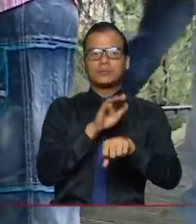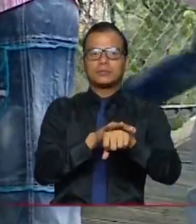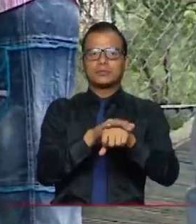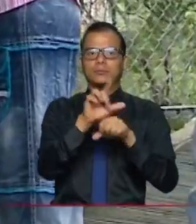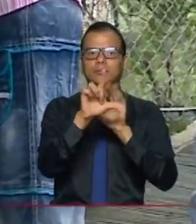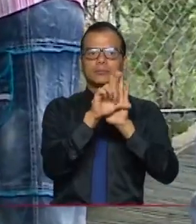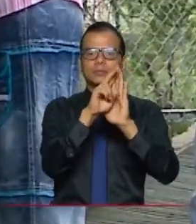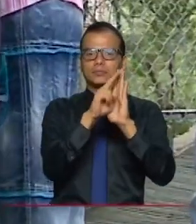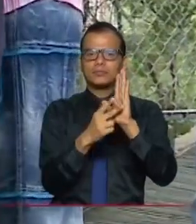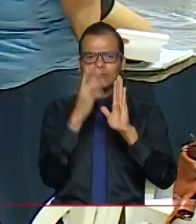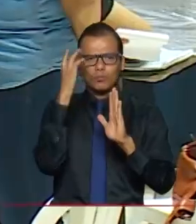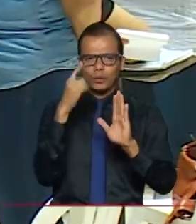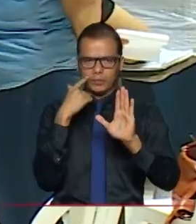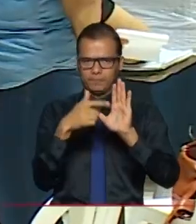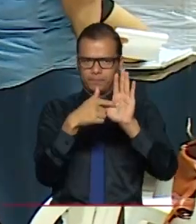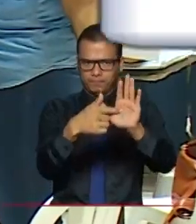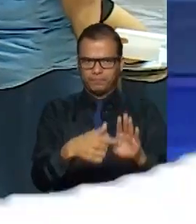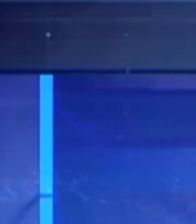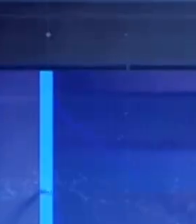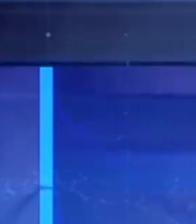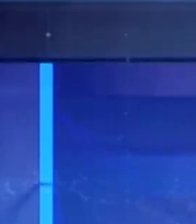una regulación.